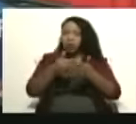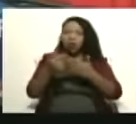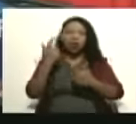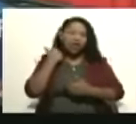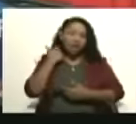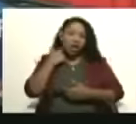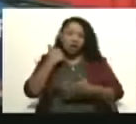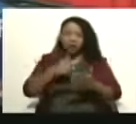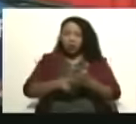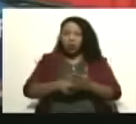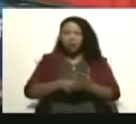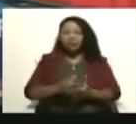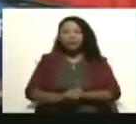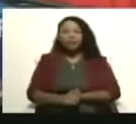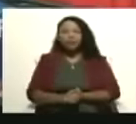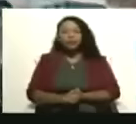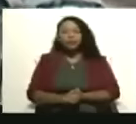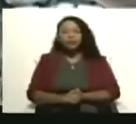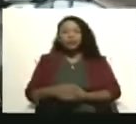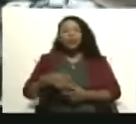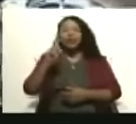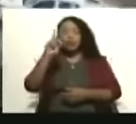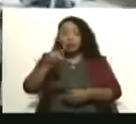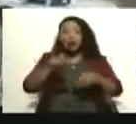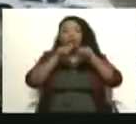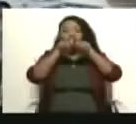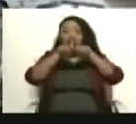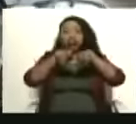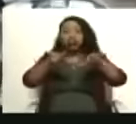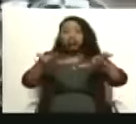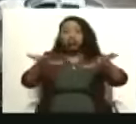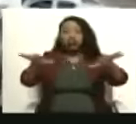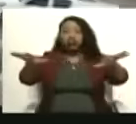Asimismo, hemos desplegado también